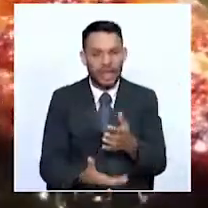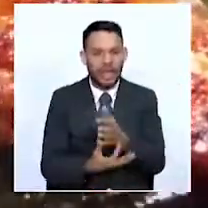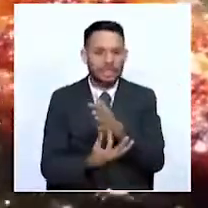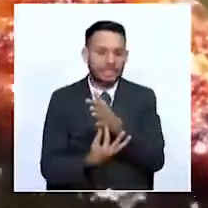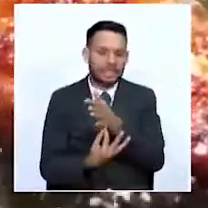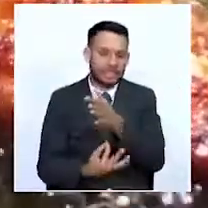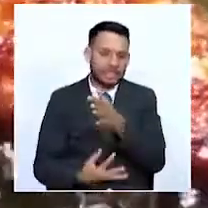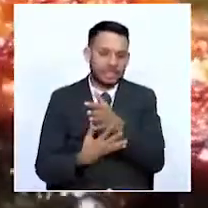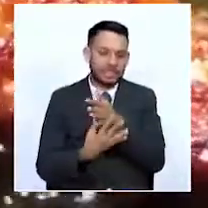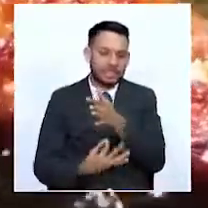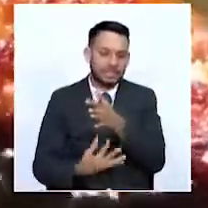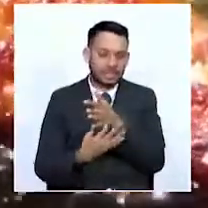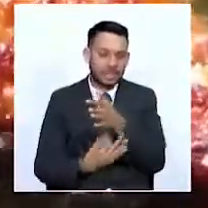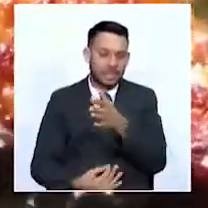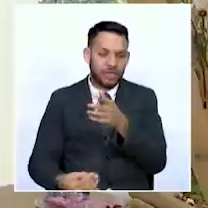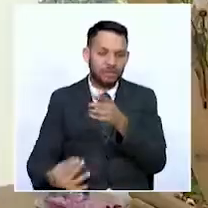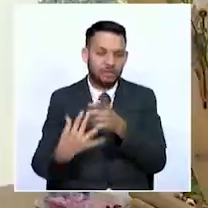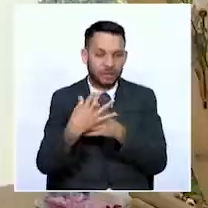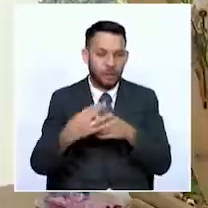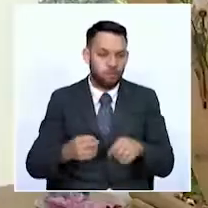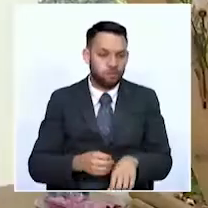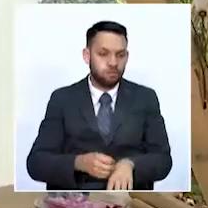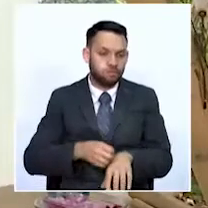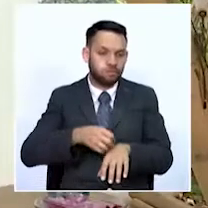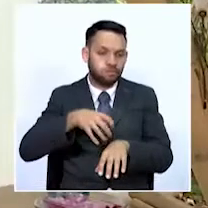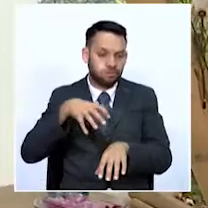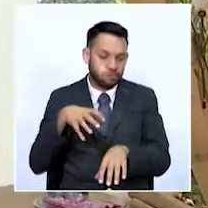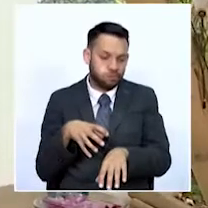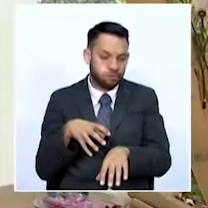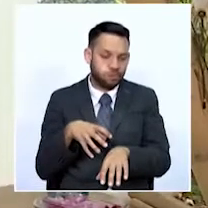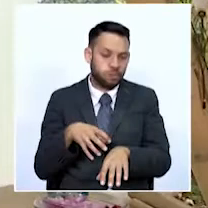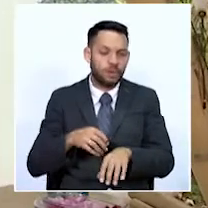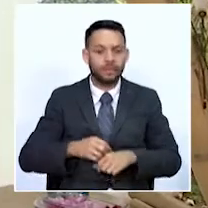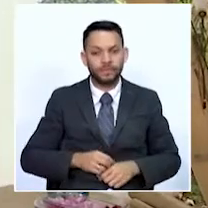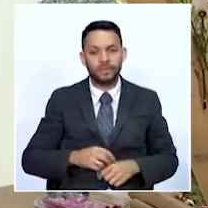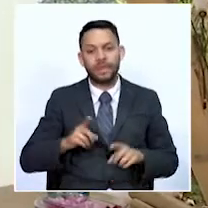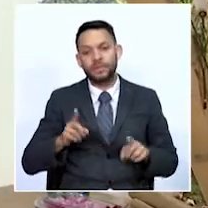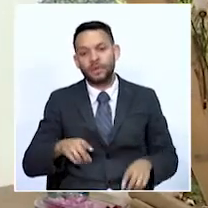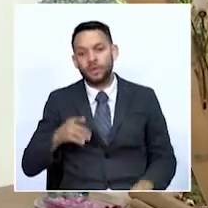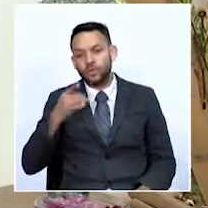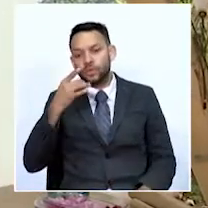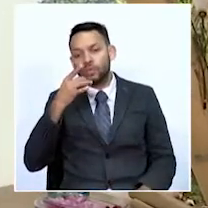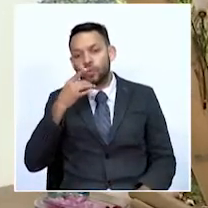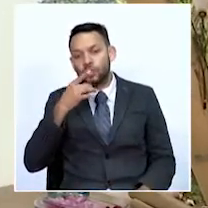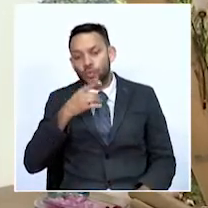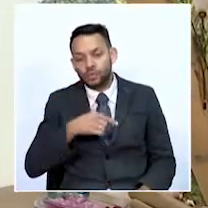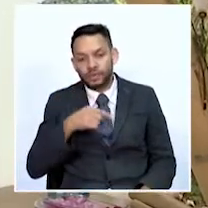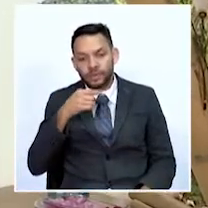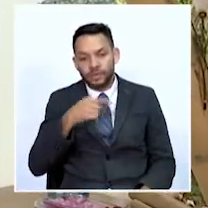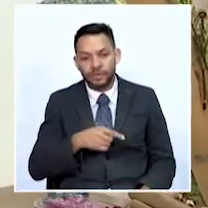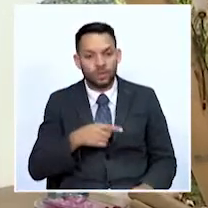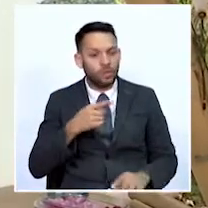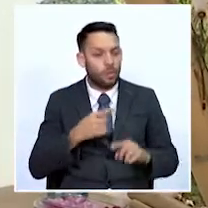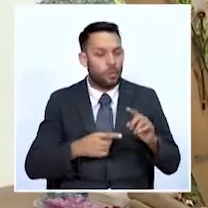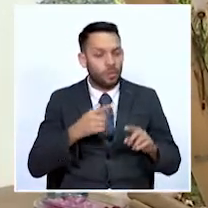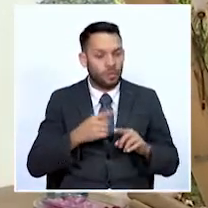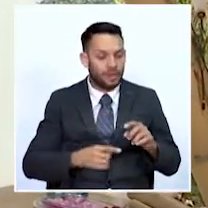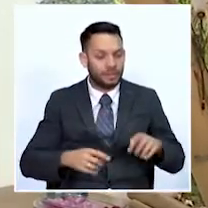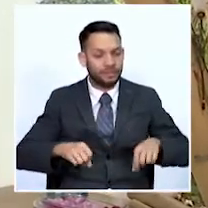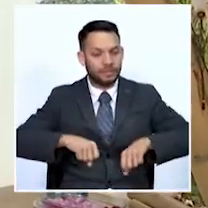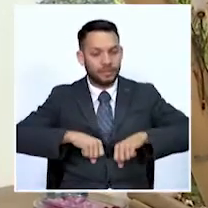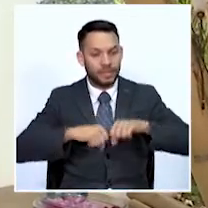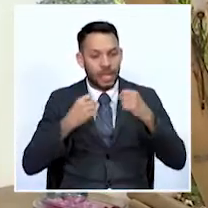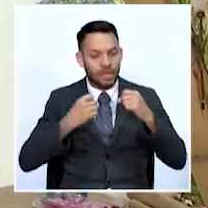que producen inflamación en el organismo. Los azúcares, produce sulfitos, altera el